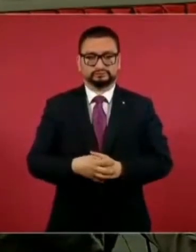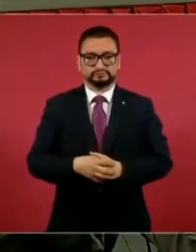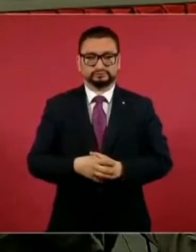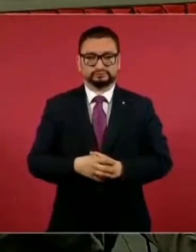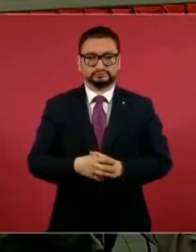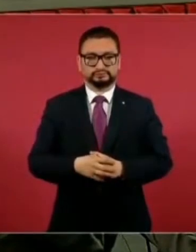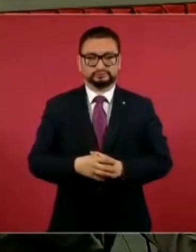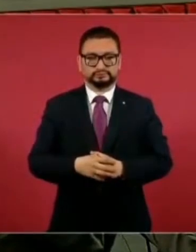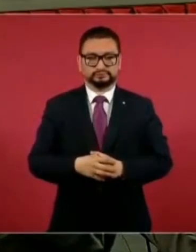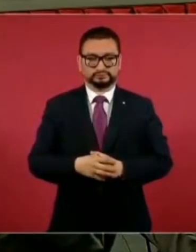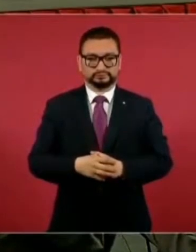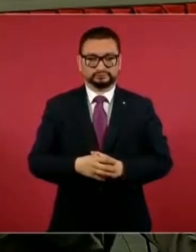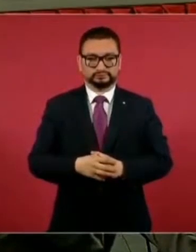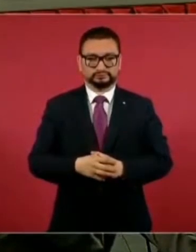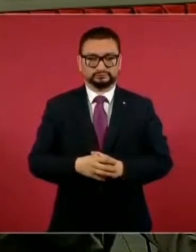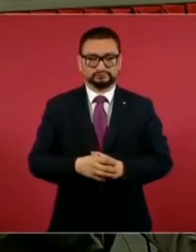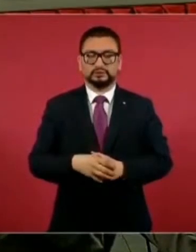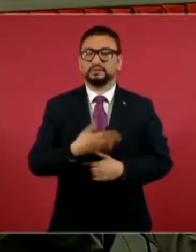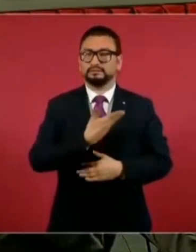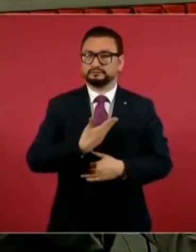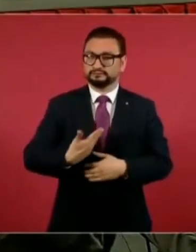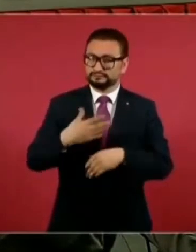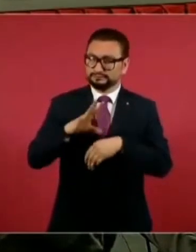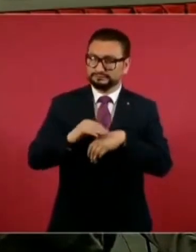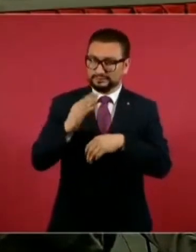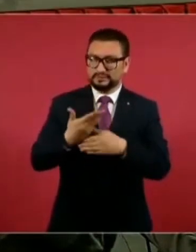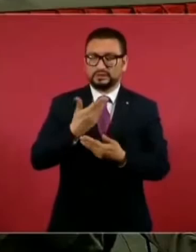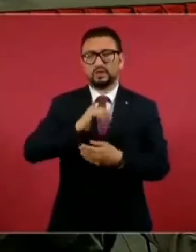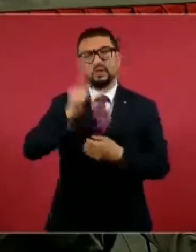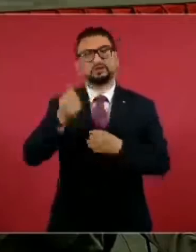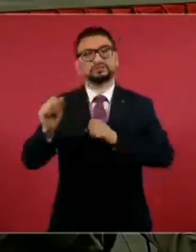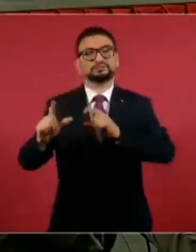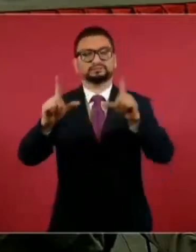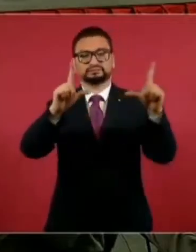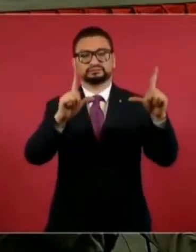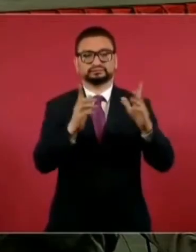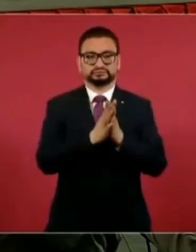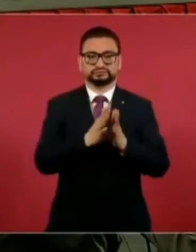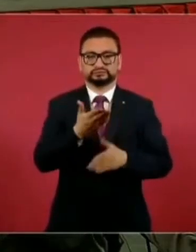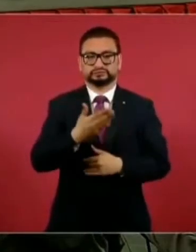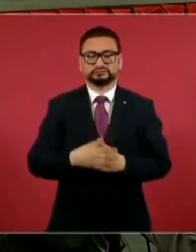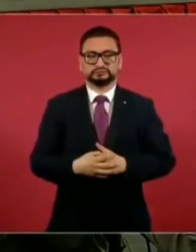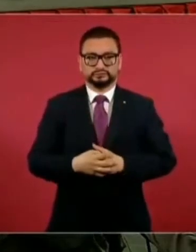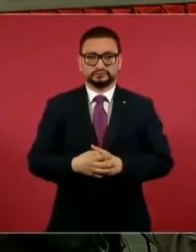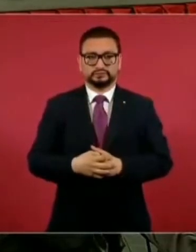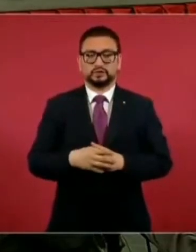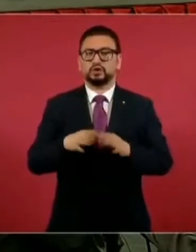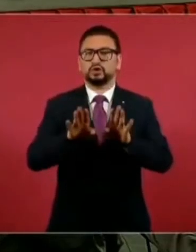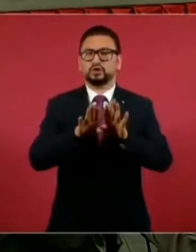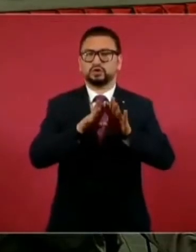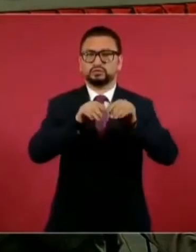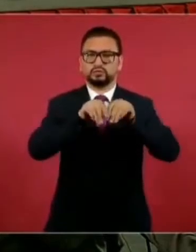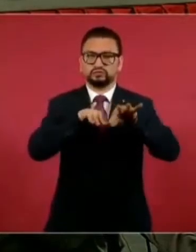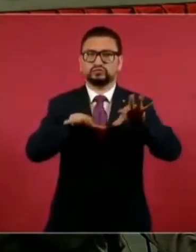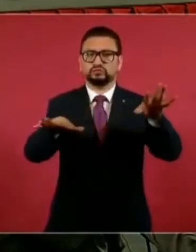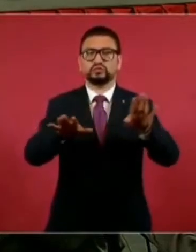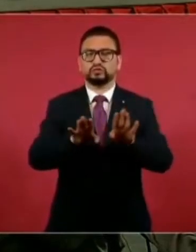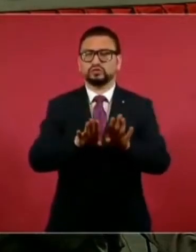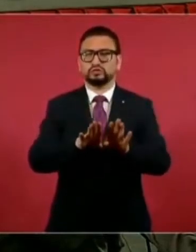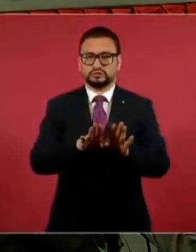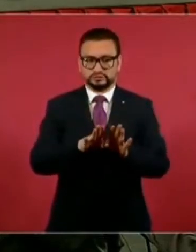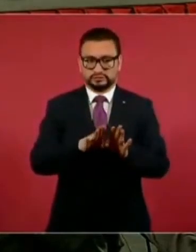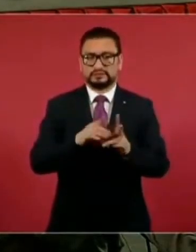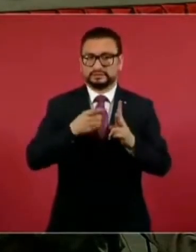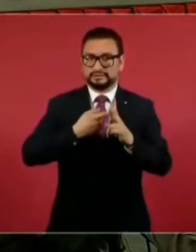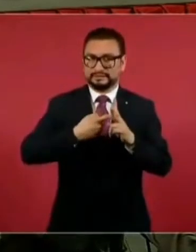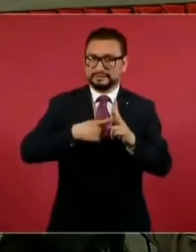Con su permiso, señor presidente. En la siguiente lámina, por favor. En distribución inicia